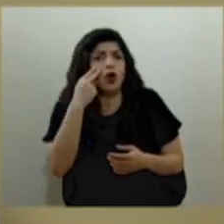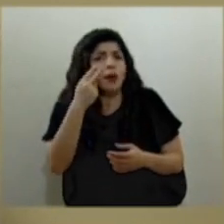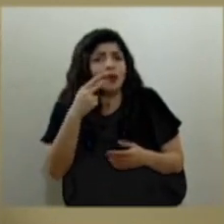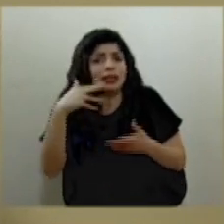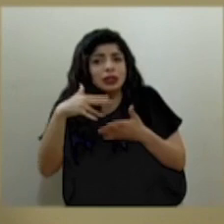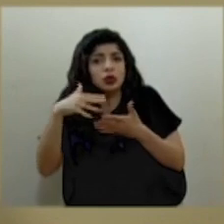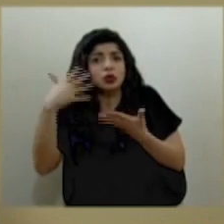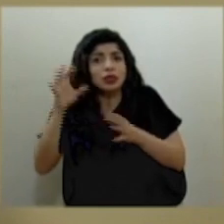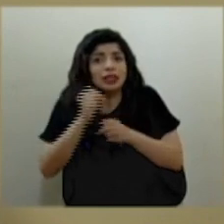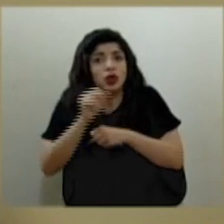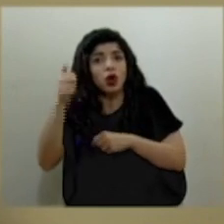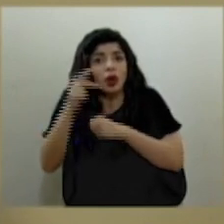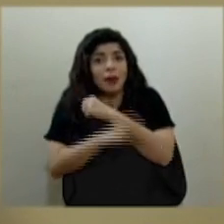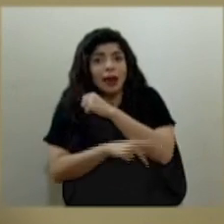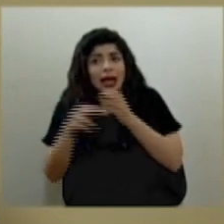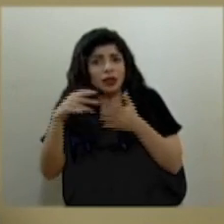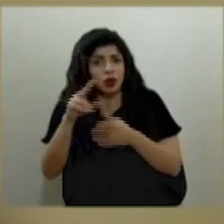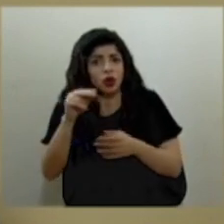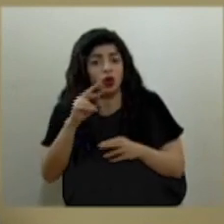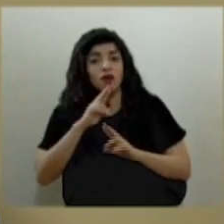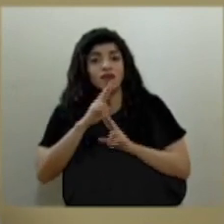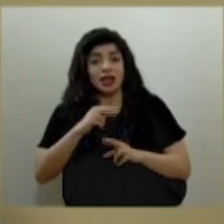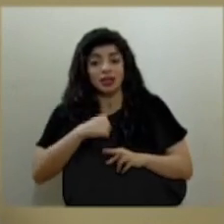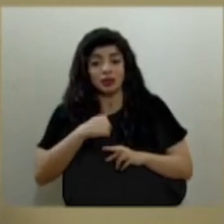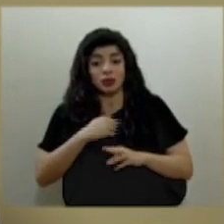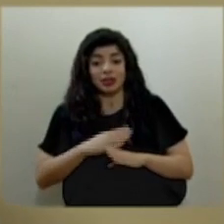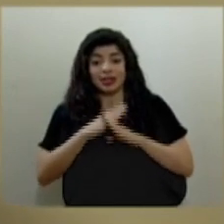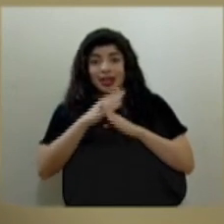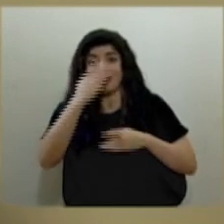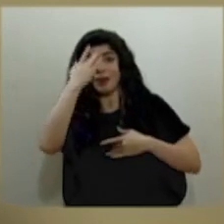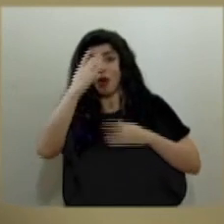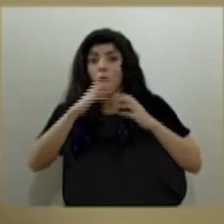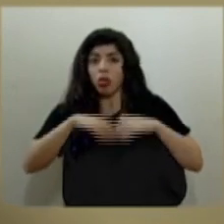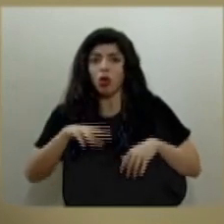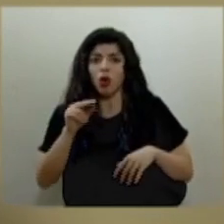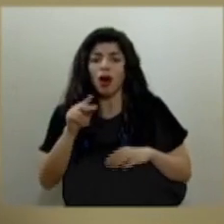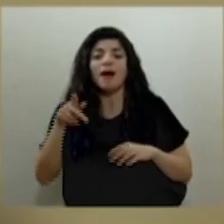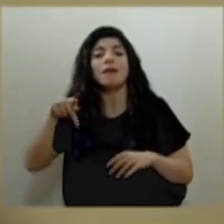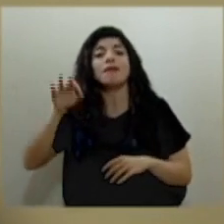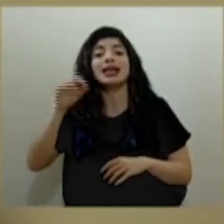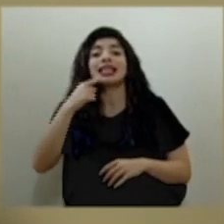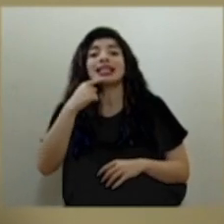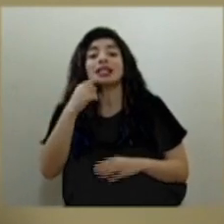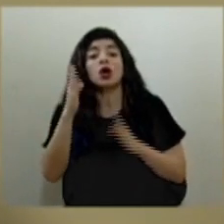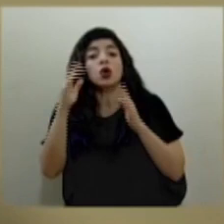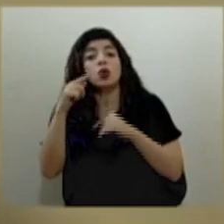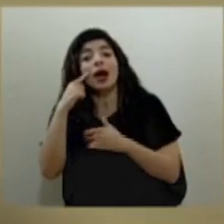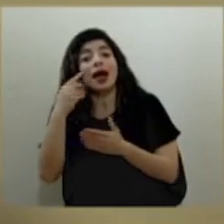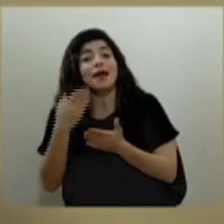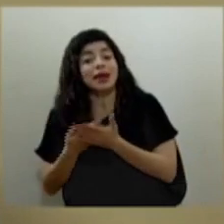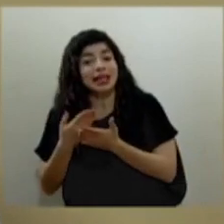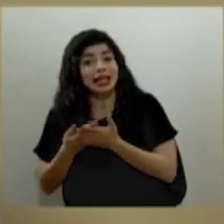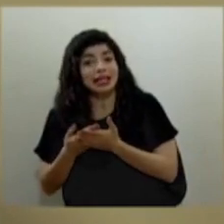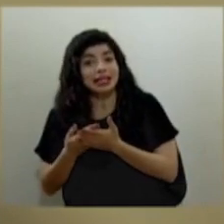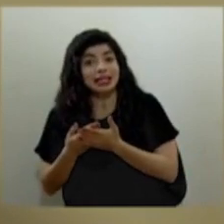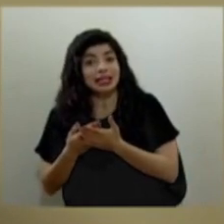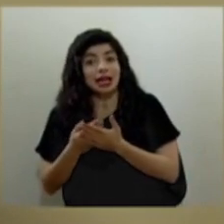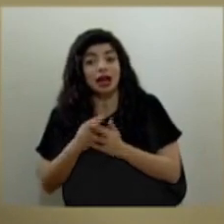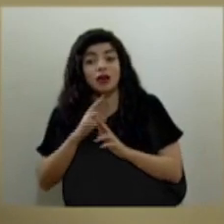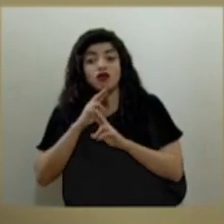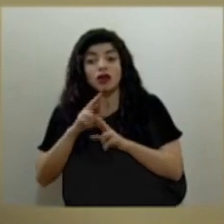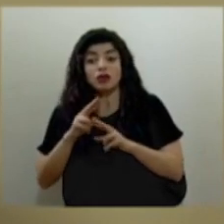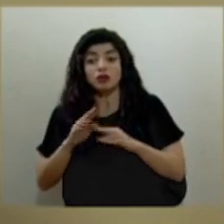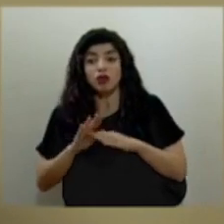estudios que se han hecho en otros países. La respuesta inmunológica no cae de esa forma. El hecho que Pfizer diga que ellos no tienen evidencia de que la respuesta se